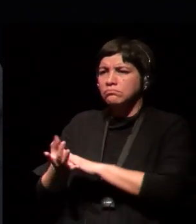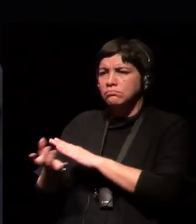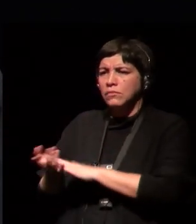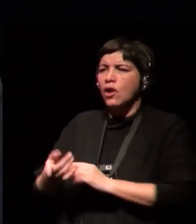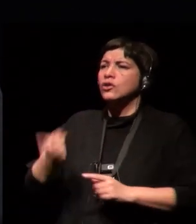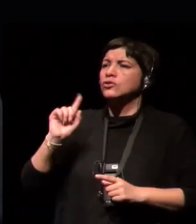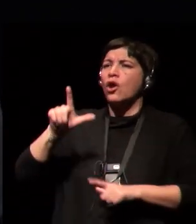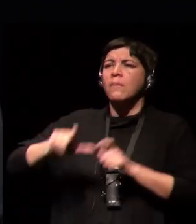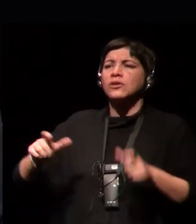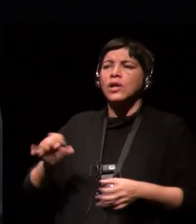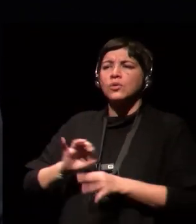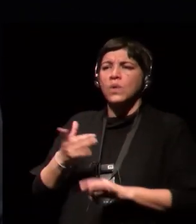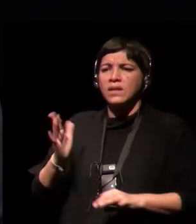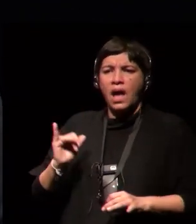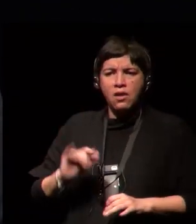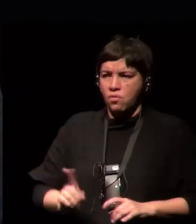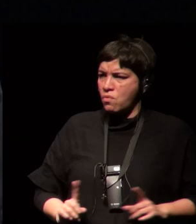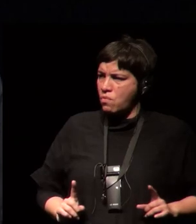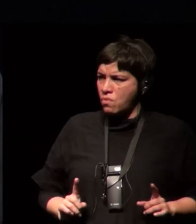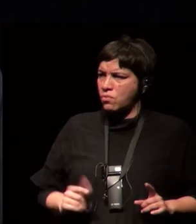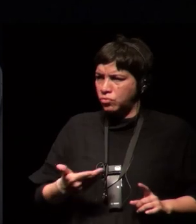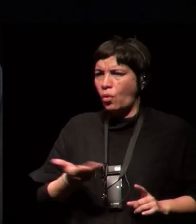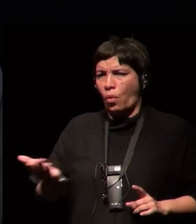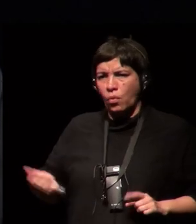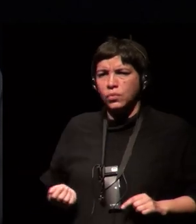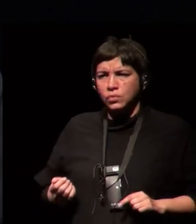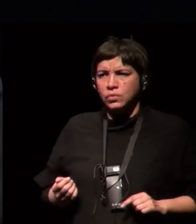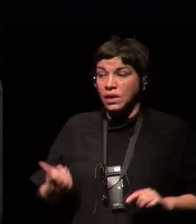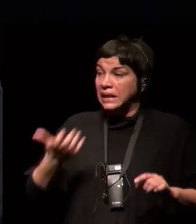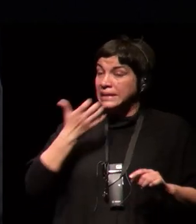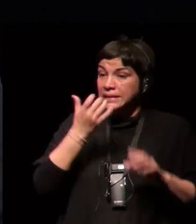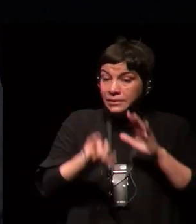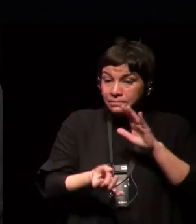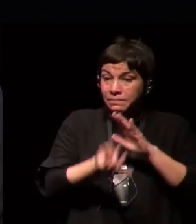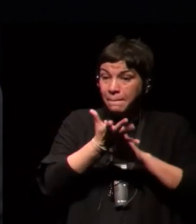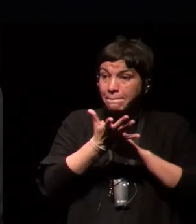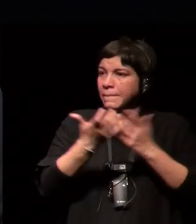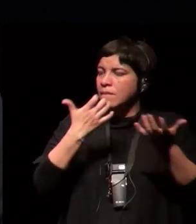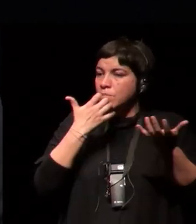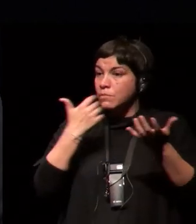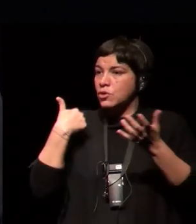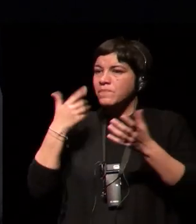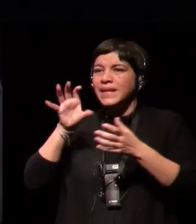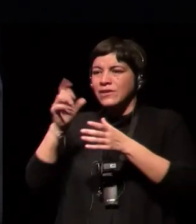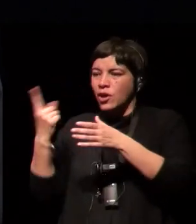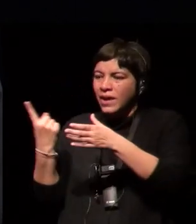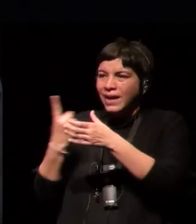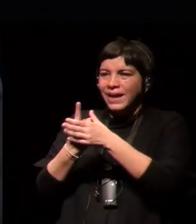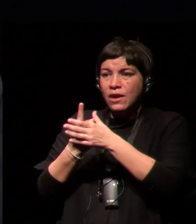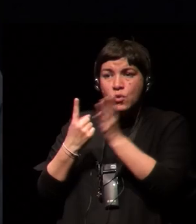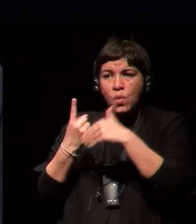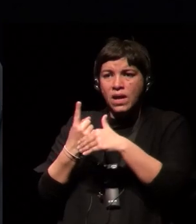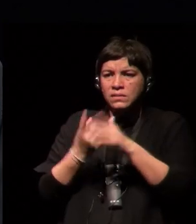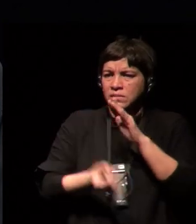thrive if you're written out of your nation's story or your community's story. You become invisible and you'll be hurt by your country, like my country is hurting Aboriginal people. Te conviertes en invisible. Tu país